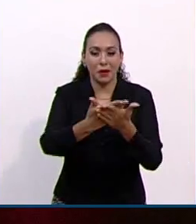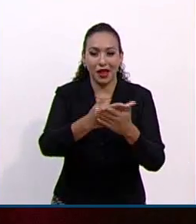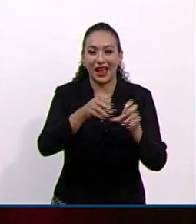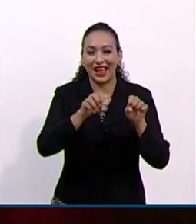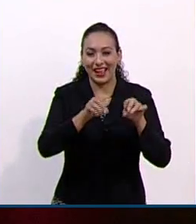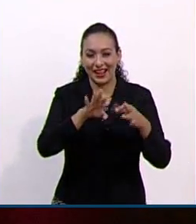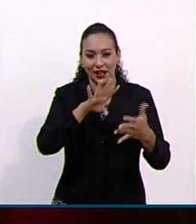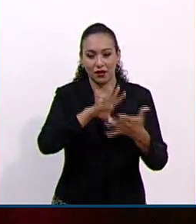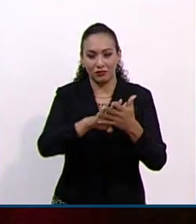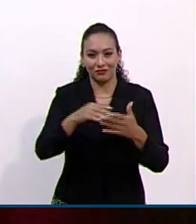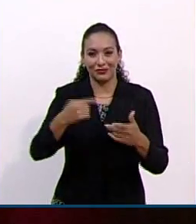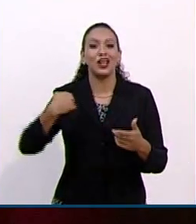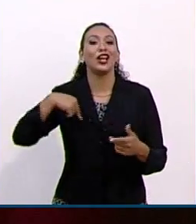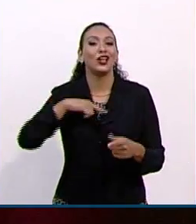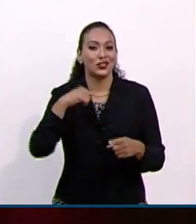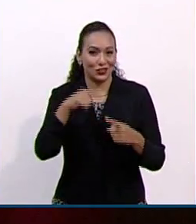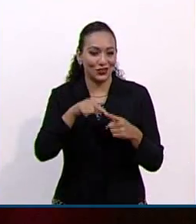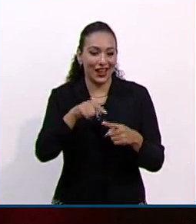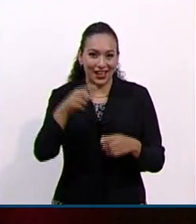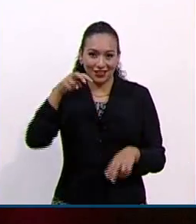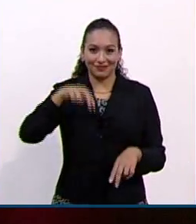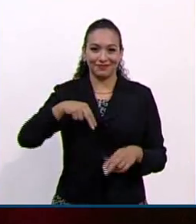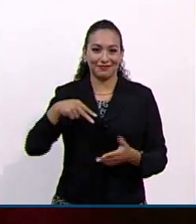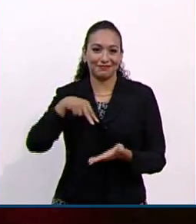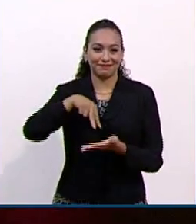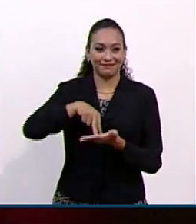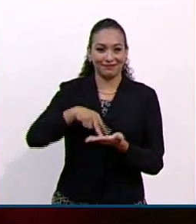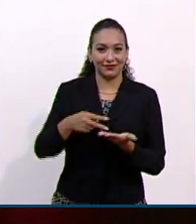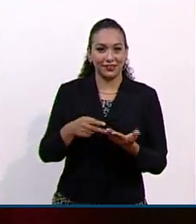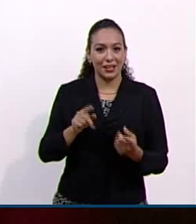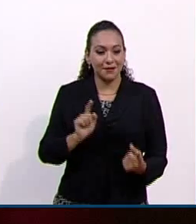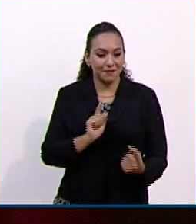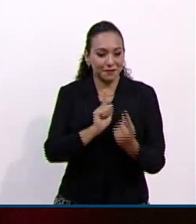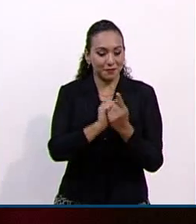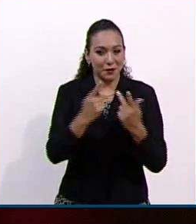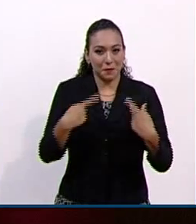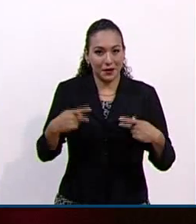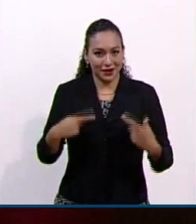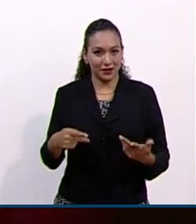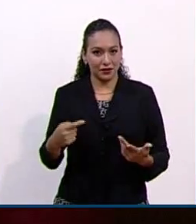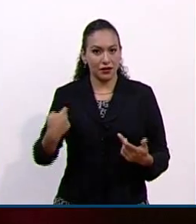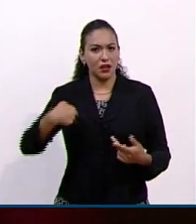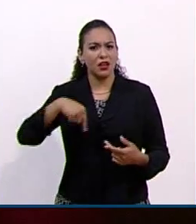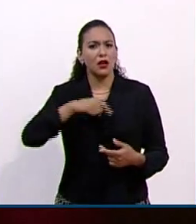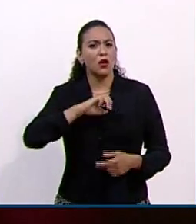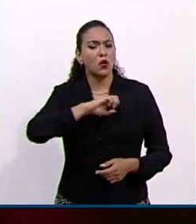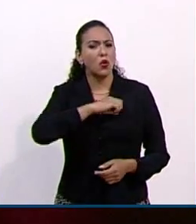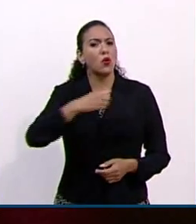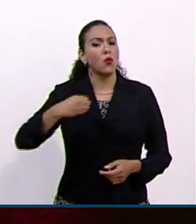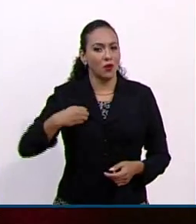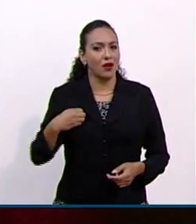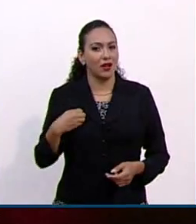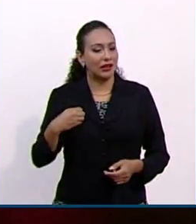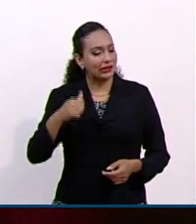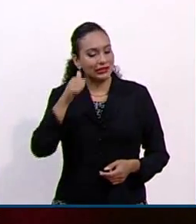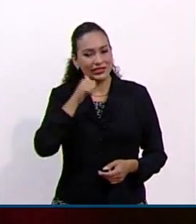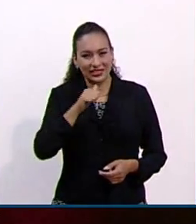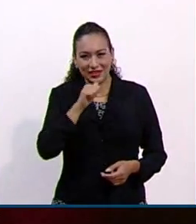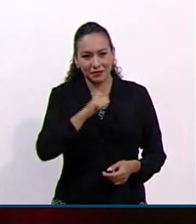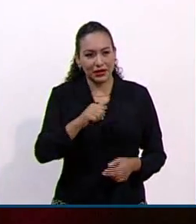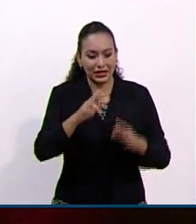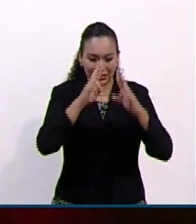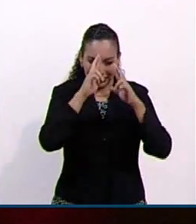del Poder Judicial de la Federación y pues estamos justamente obligados a respetar los principios de